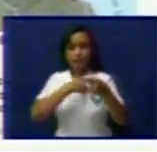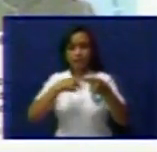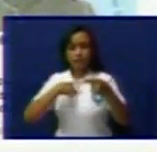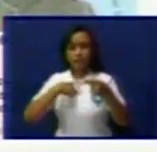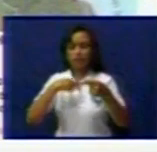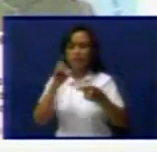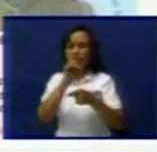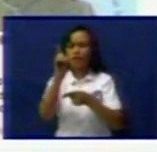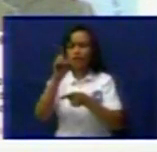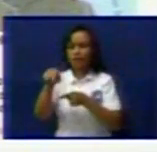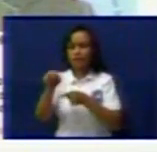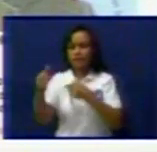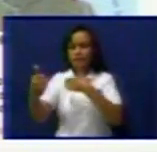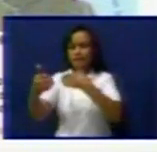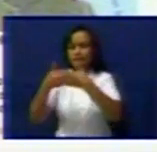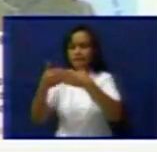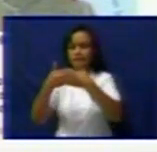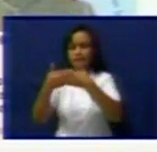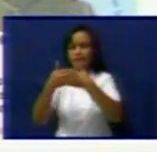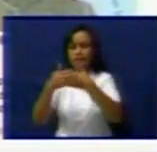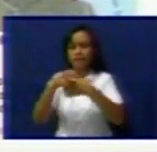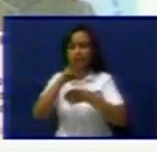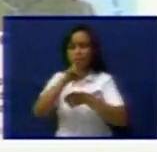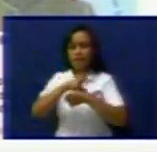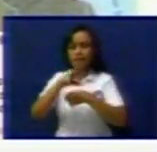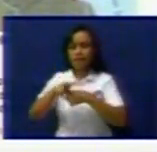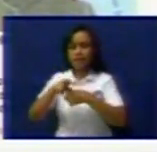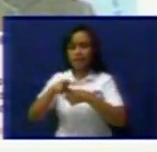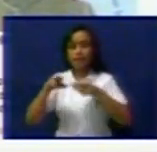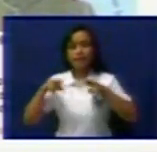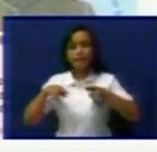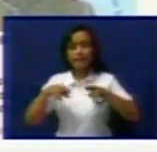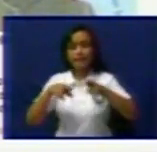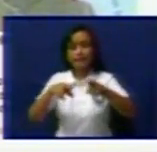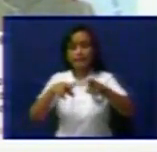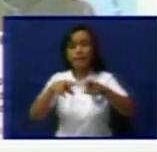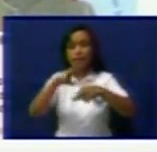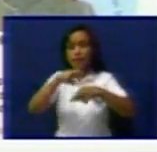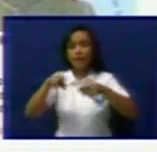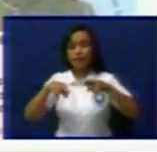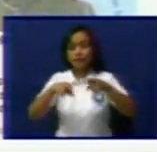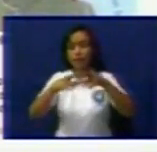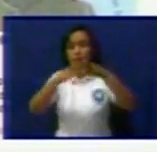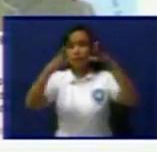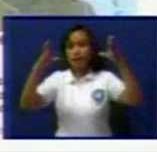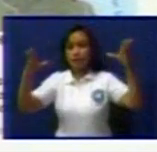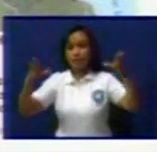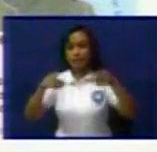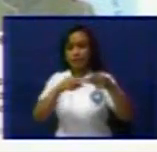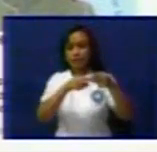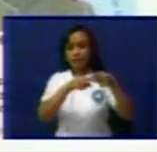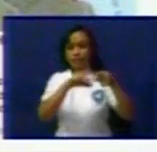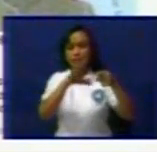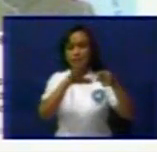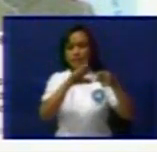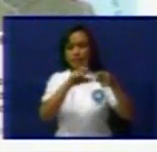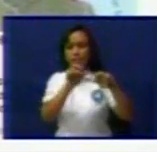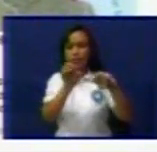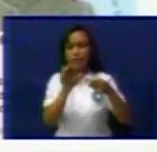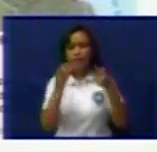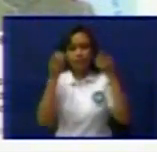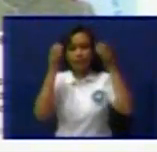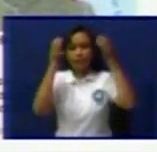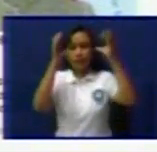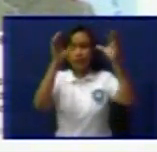Prito estará ubicada cerca de la comunidad de Río Grande en el departamento de Rivas, y la esclusa Camilo del